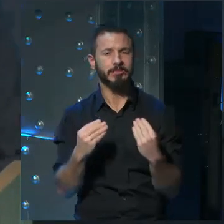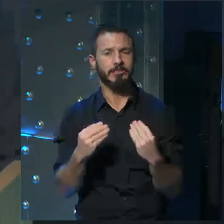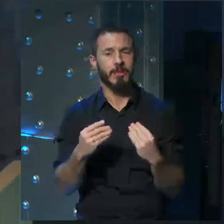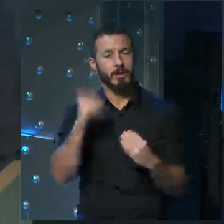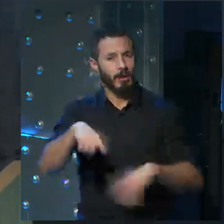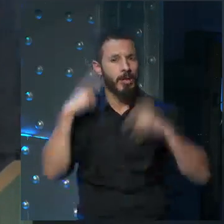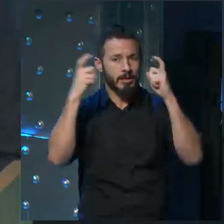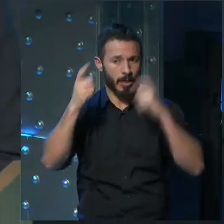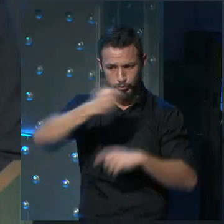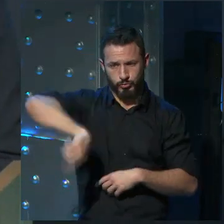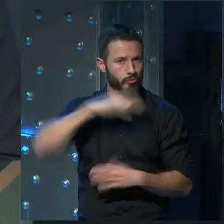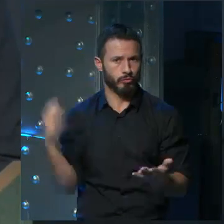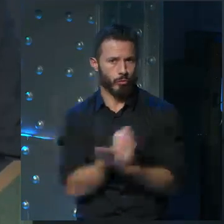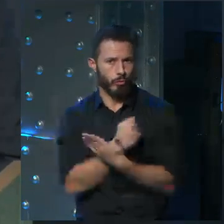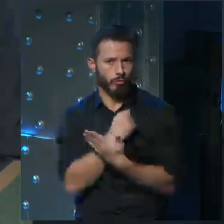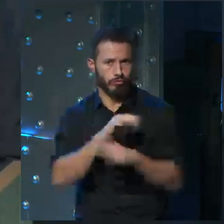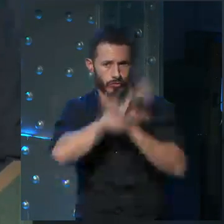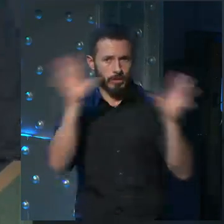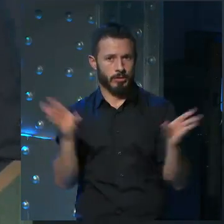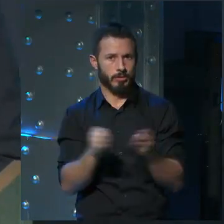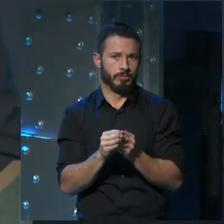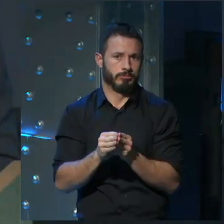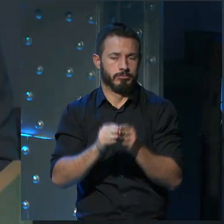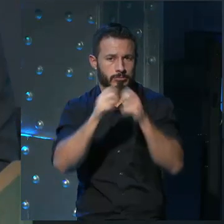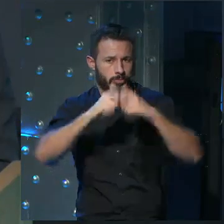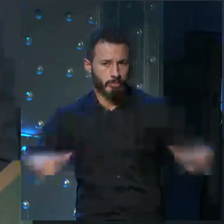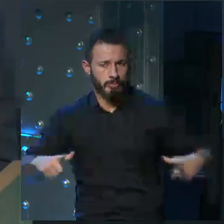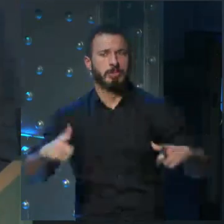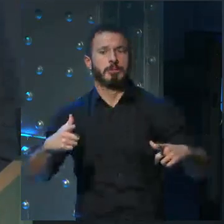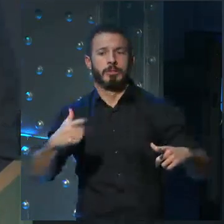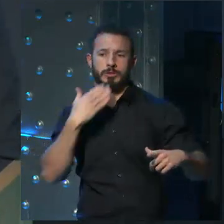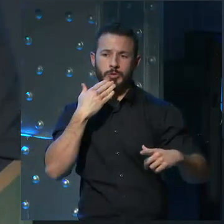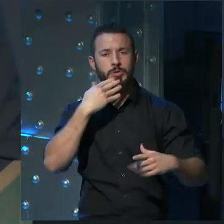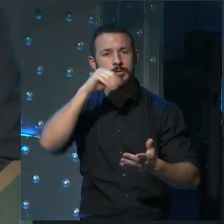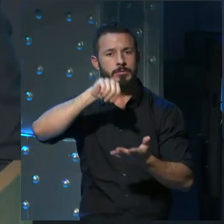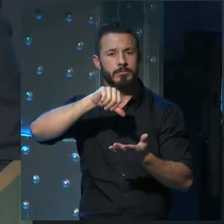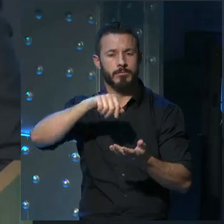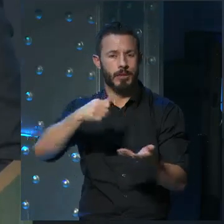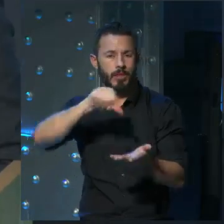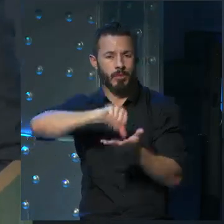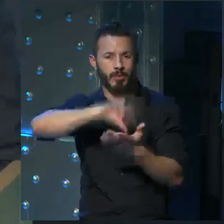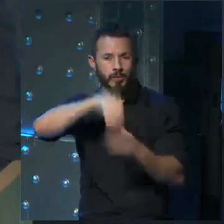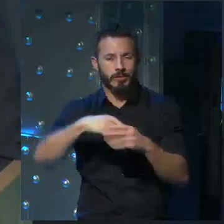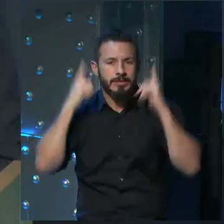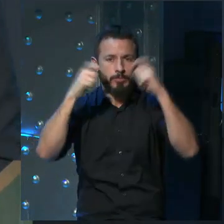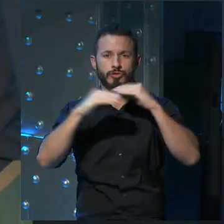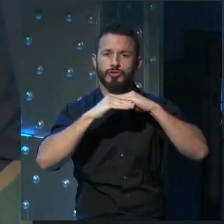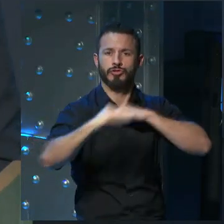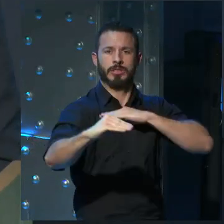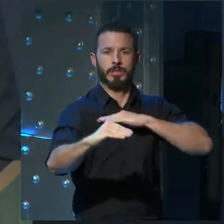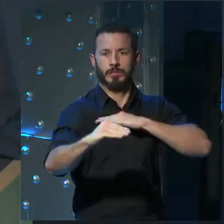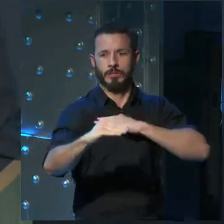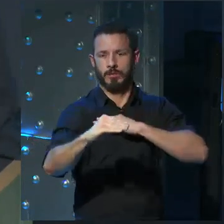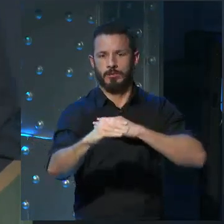Intentamos también, y todos en conjunto, en este ecosistema que conforma una ciudad, que sea lo más sostenible posible, lo